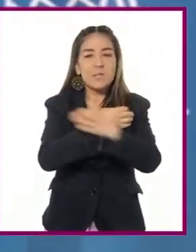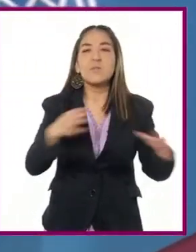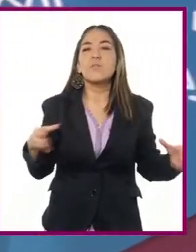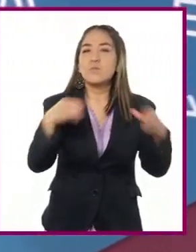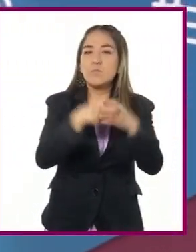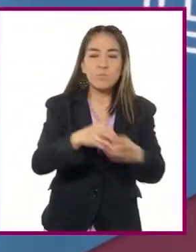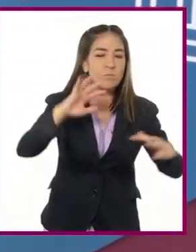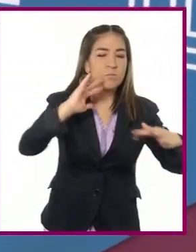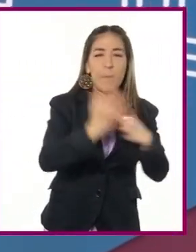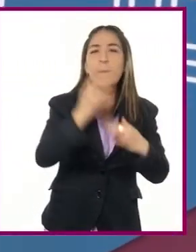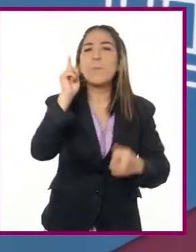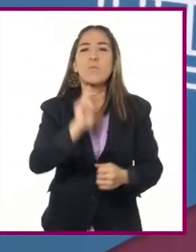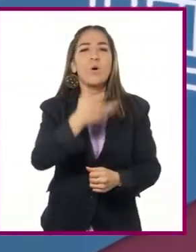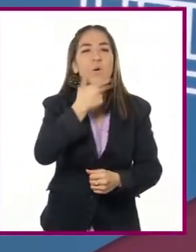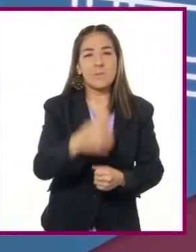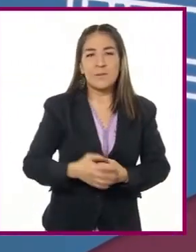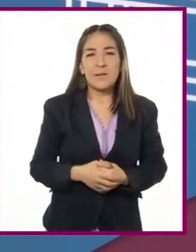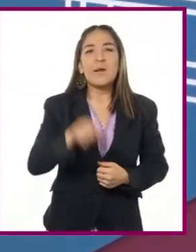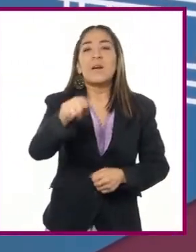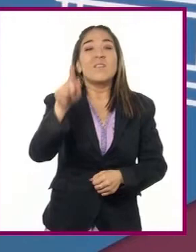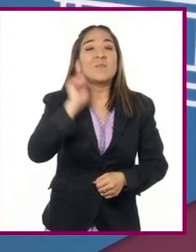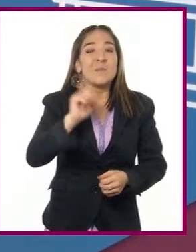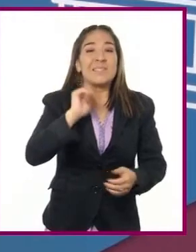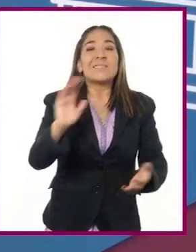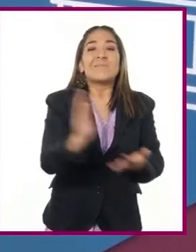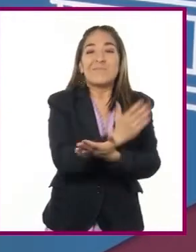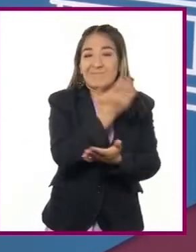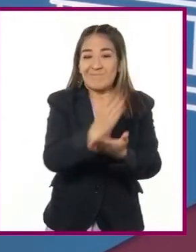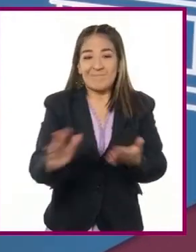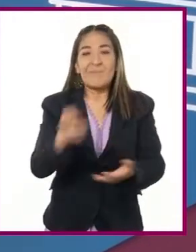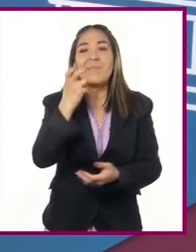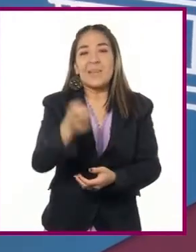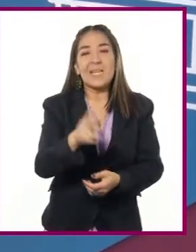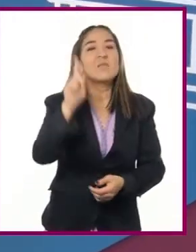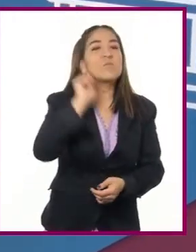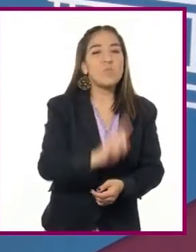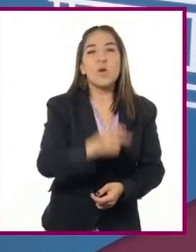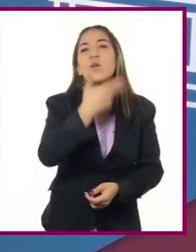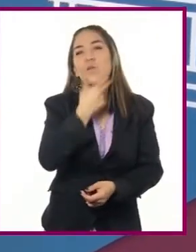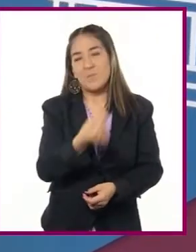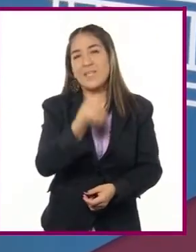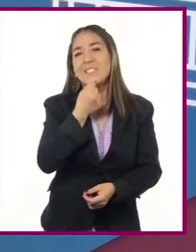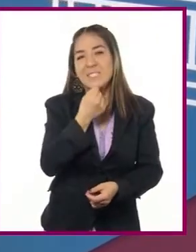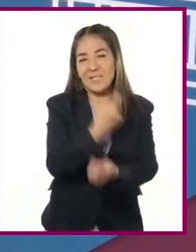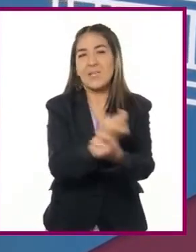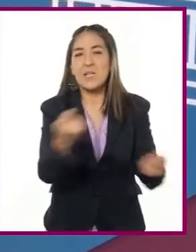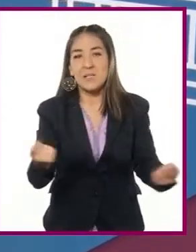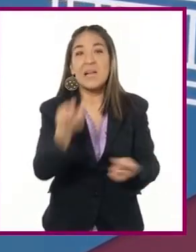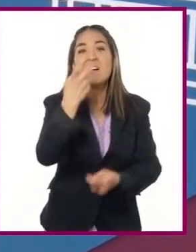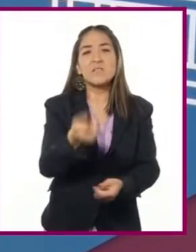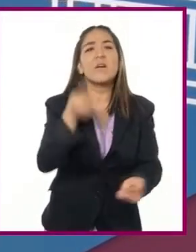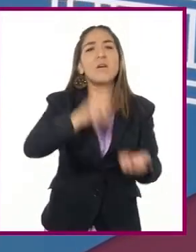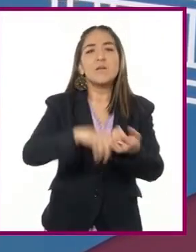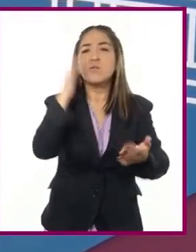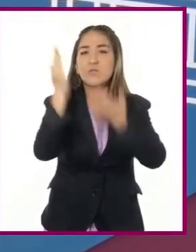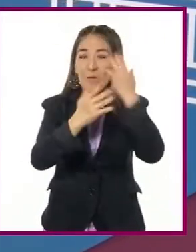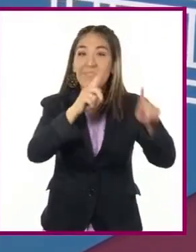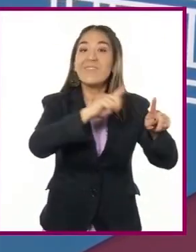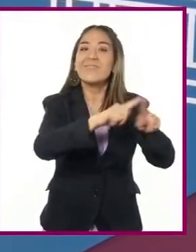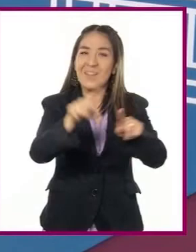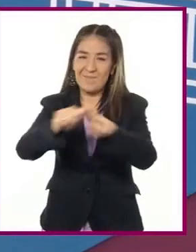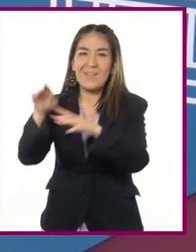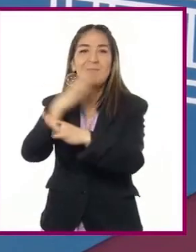que anteriormente las escuelas estaban separadas para niñas y niños, quienes incluso estudiaban distintas